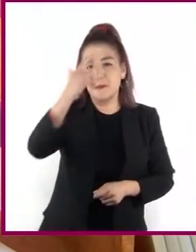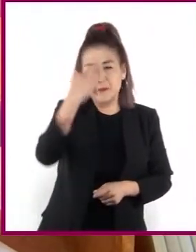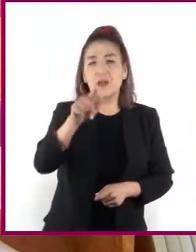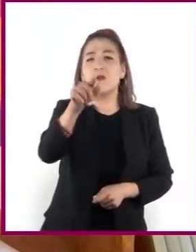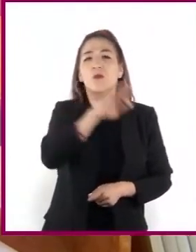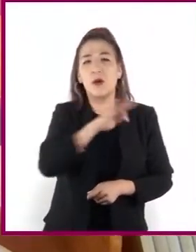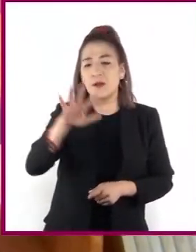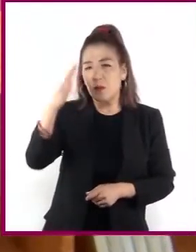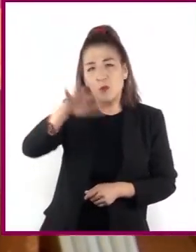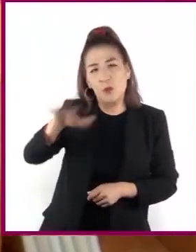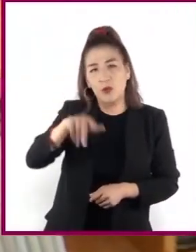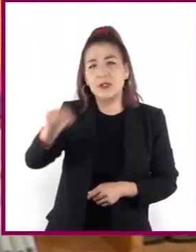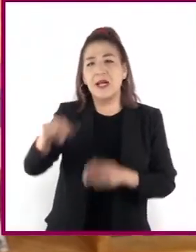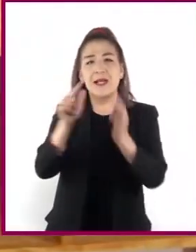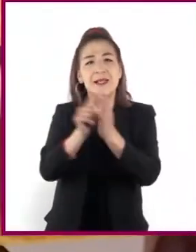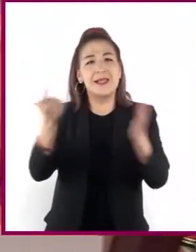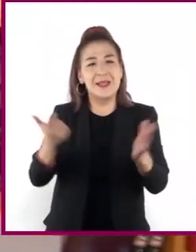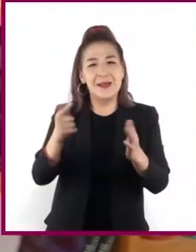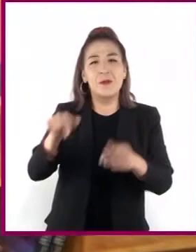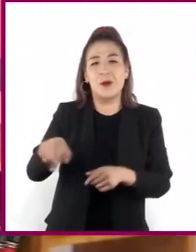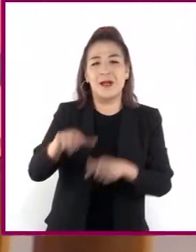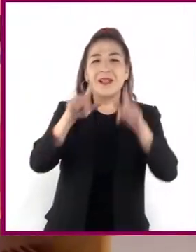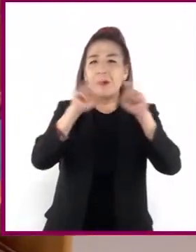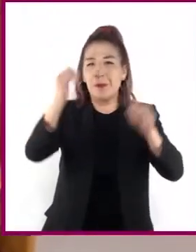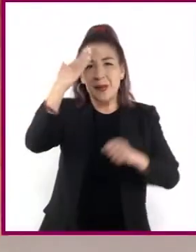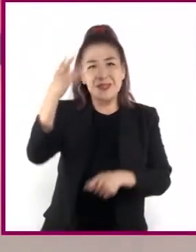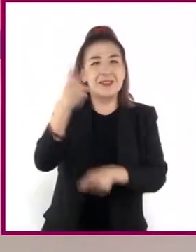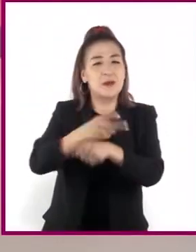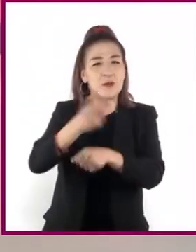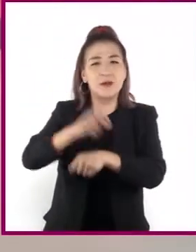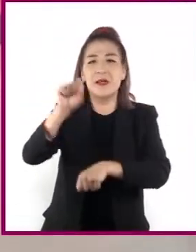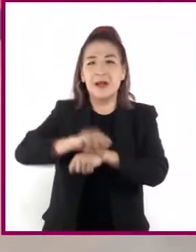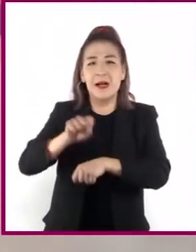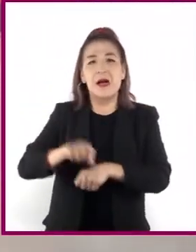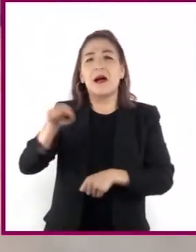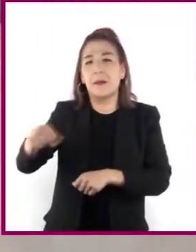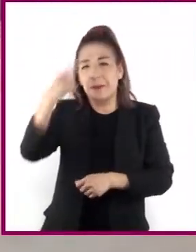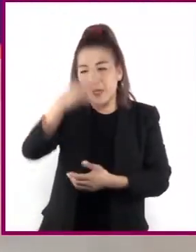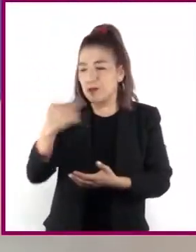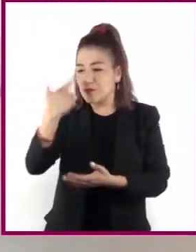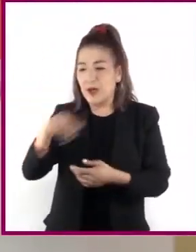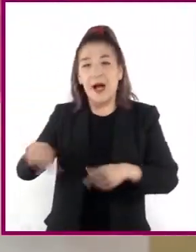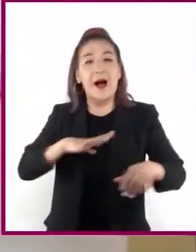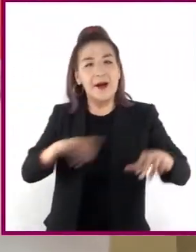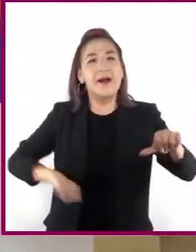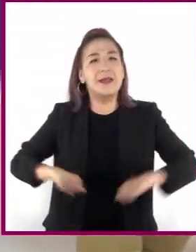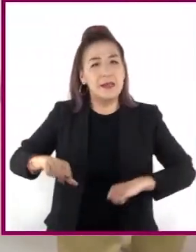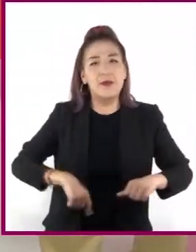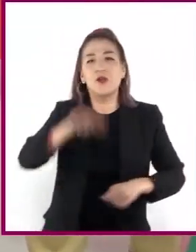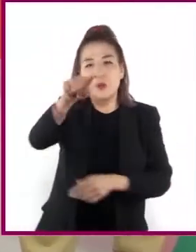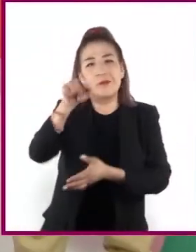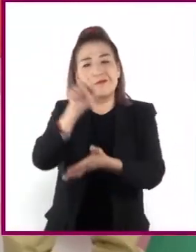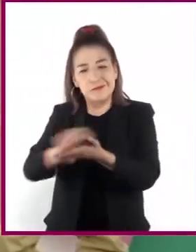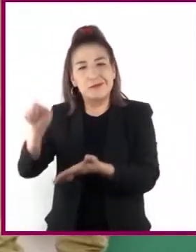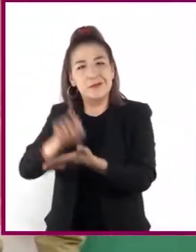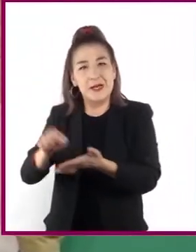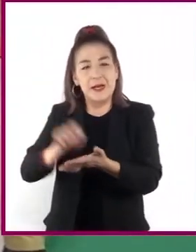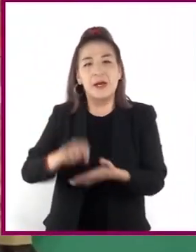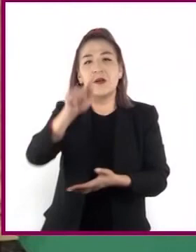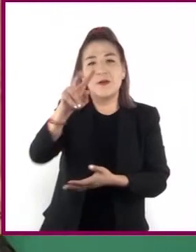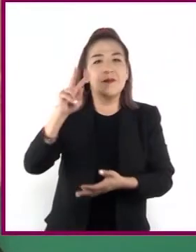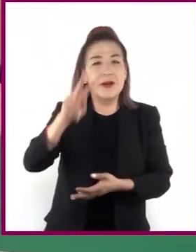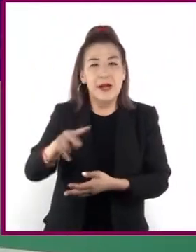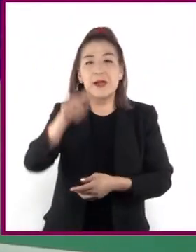en su libro de texto de segundo grado ejercicios que pueden realizar para reforzar lo aprendido. Esto es, localizar